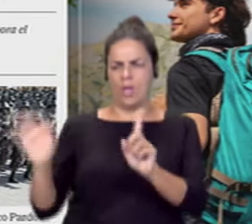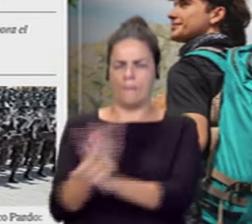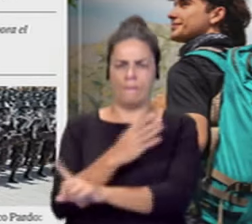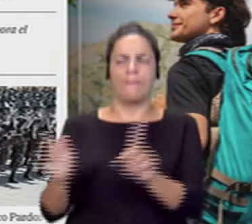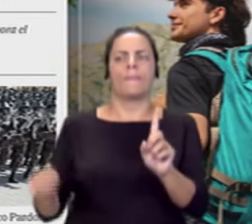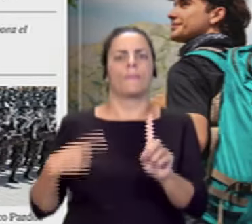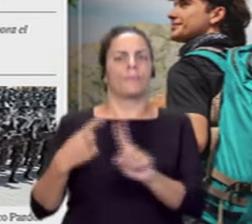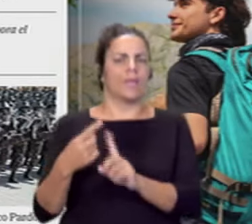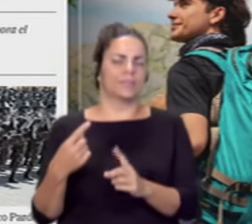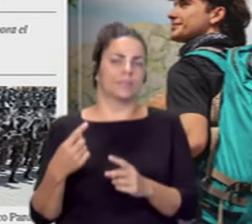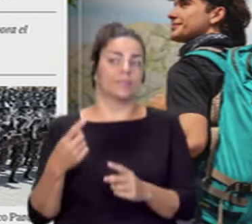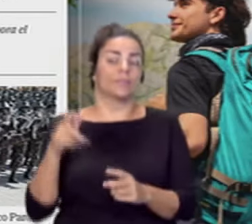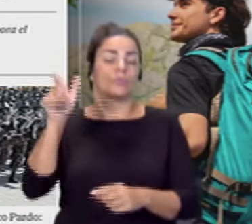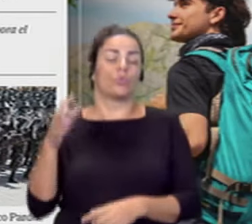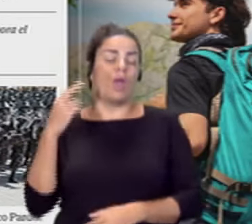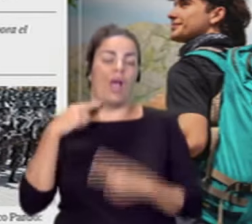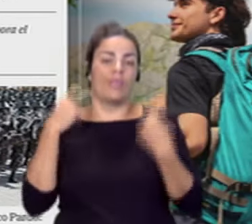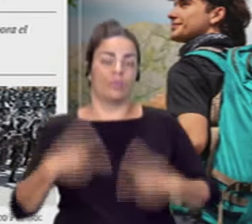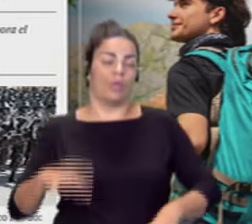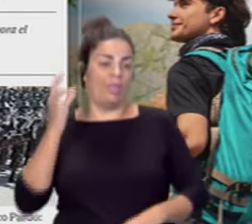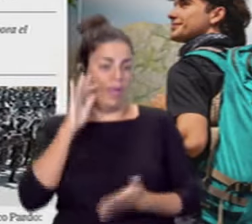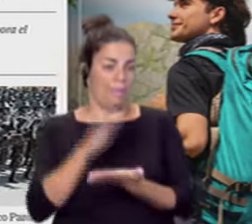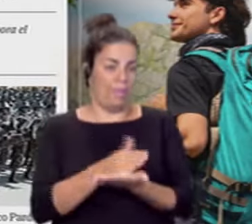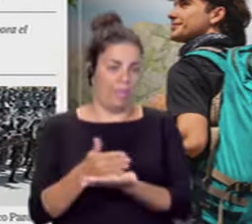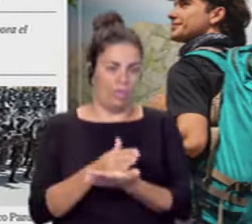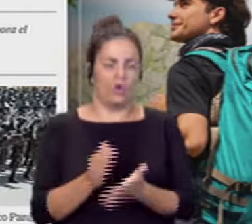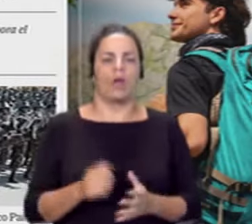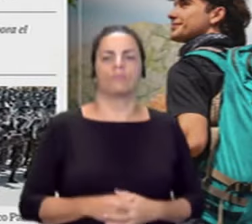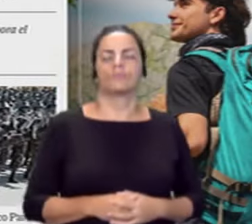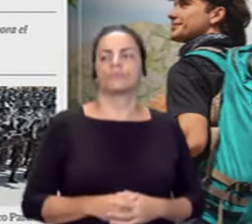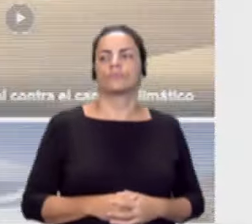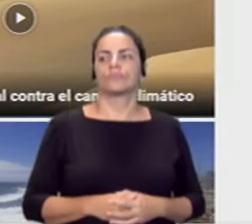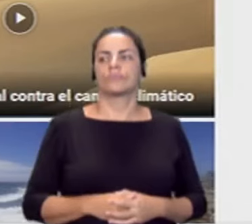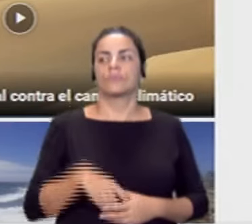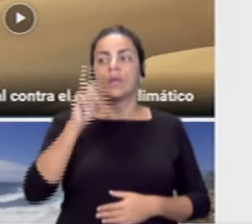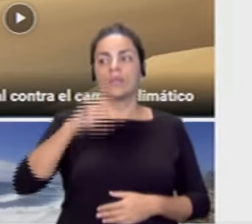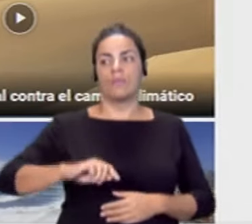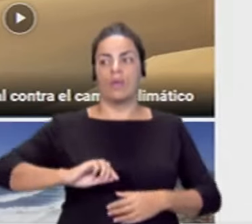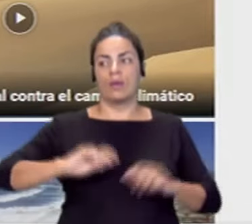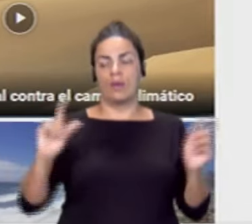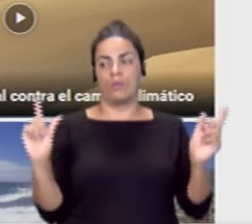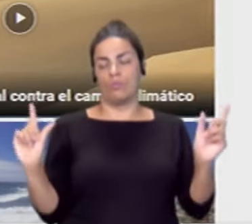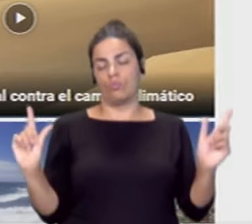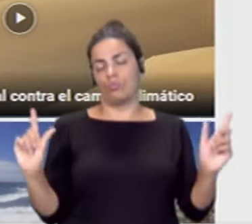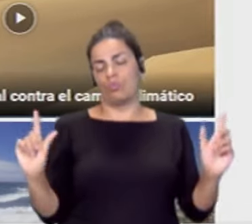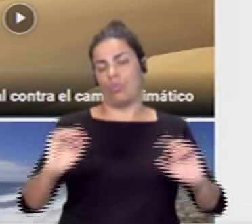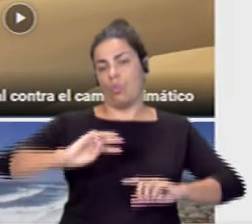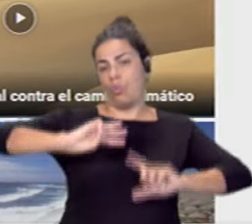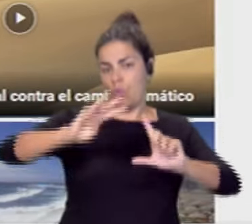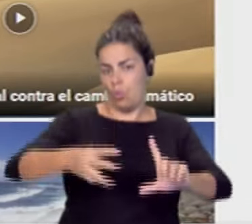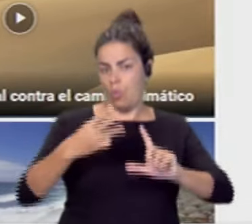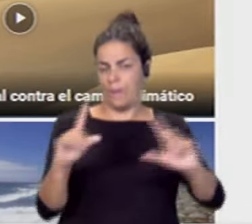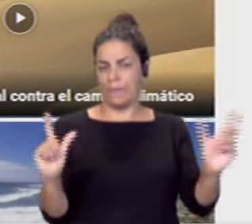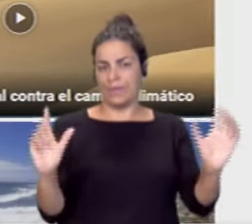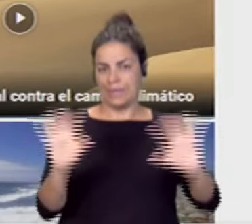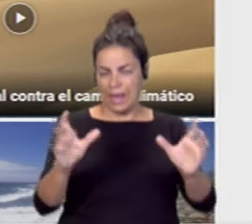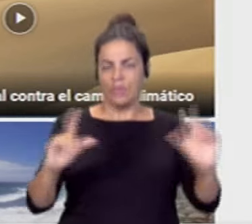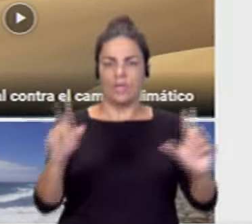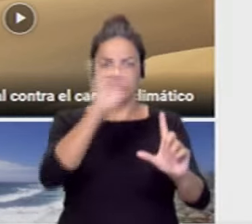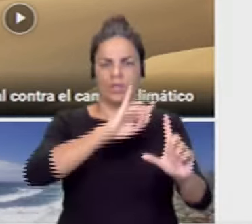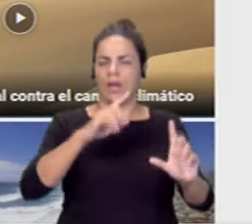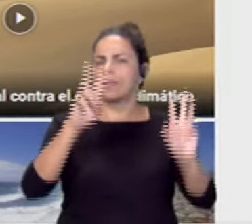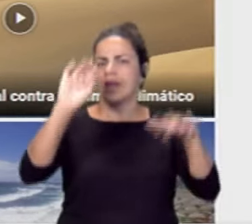en torno a este asunto en el mundo y en el resto de cabeceras nacionales. Y en la web de la Radio Televisión Canaria, la vivienda como tema central.